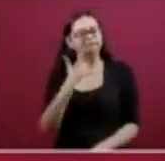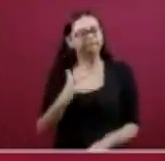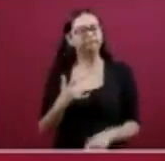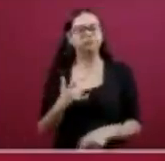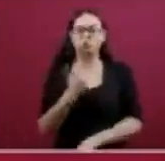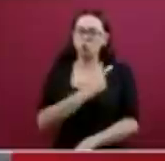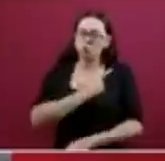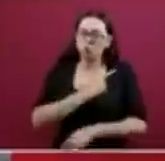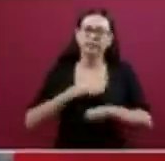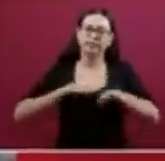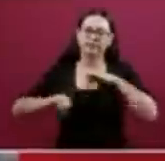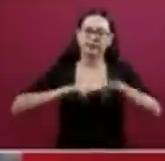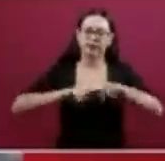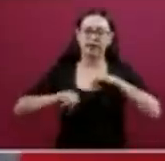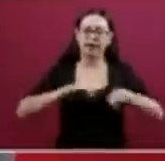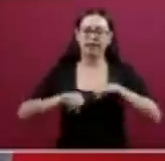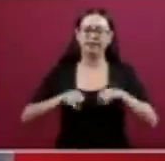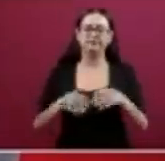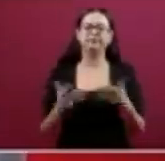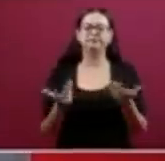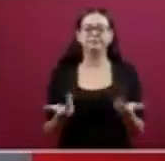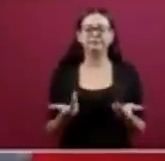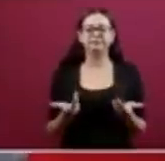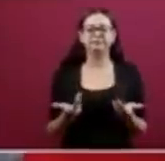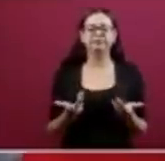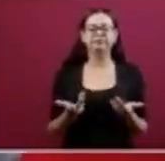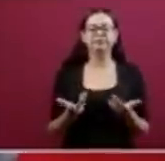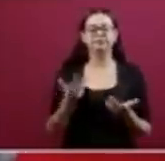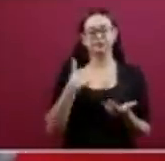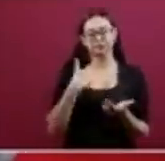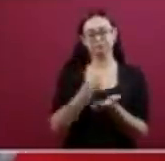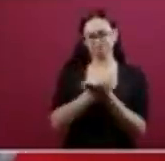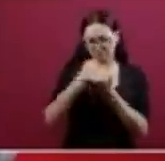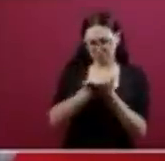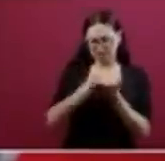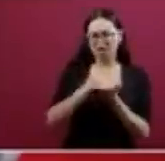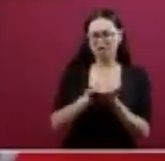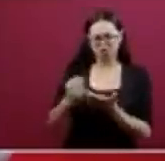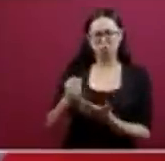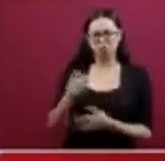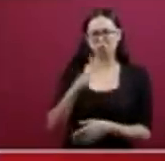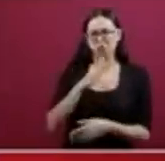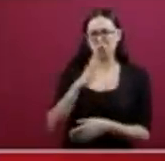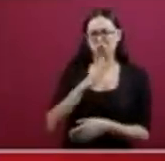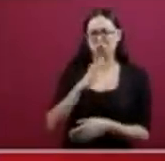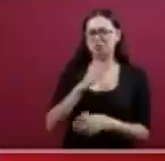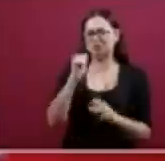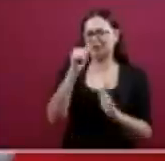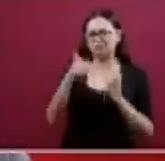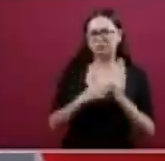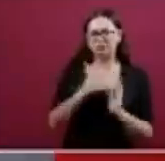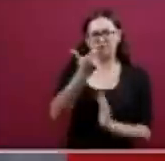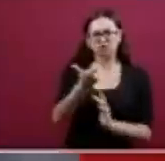trabajador. Entonces, se da el crédito, los 6,000 pesos,